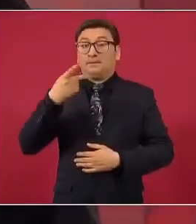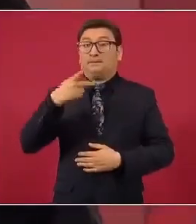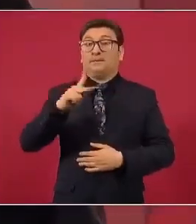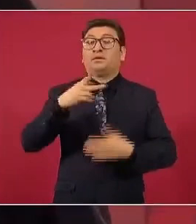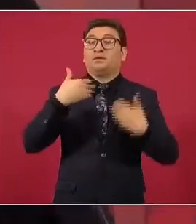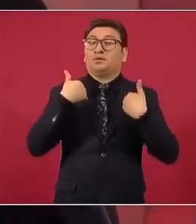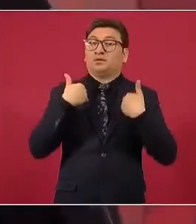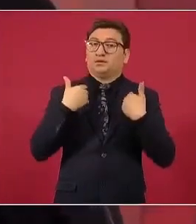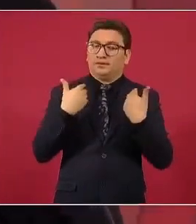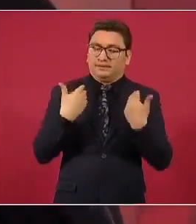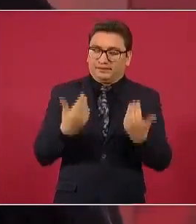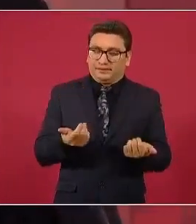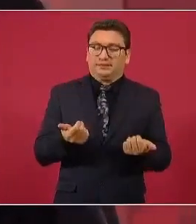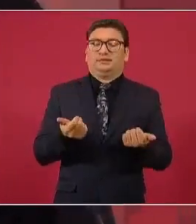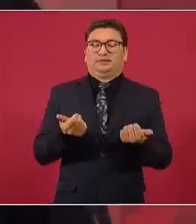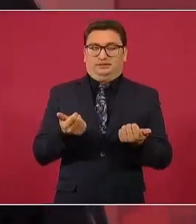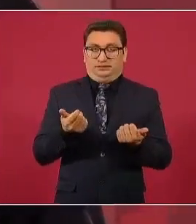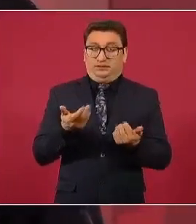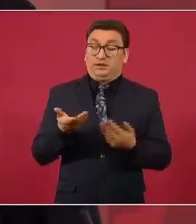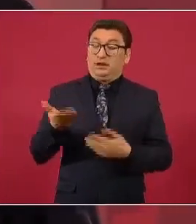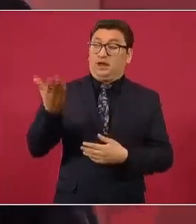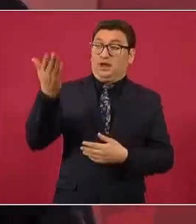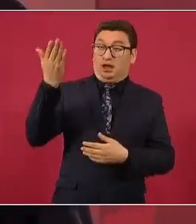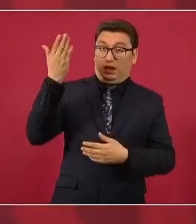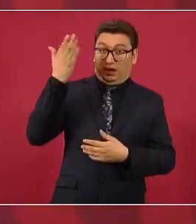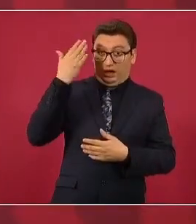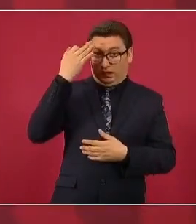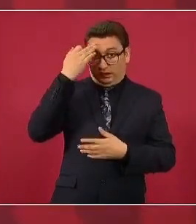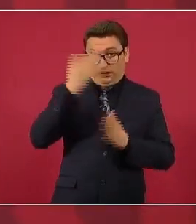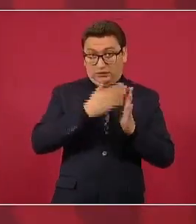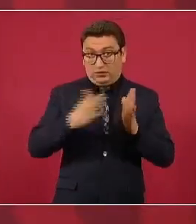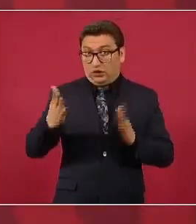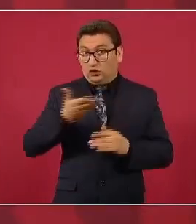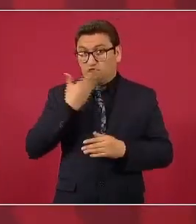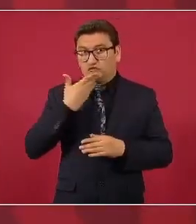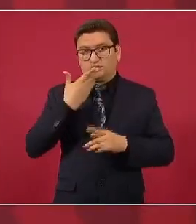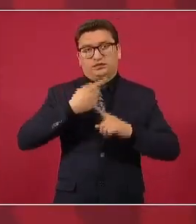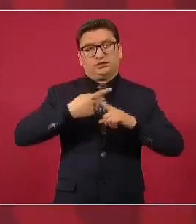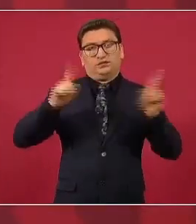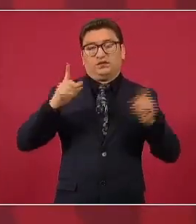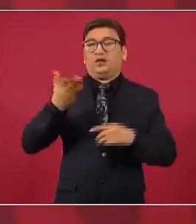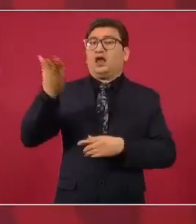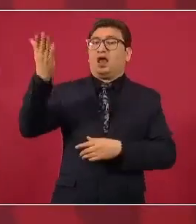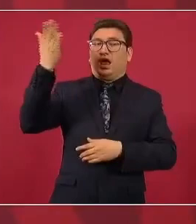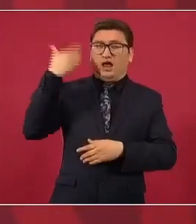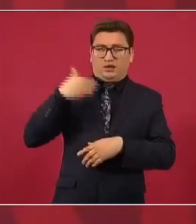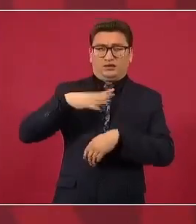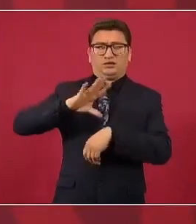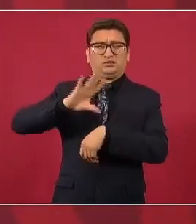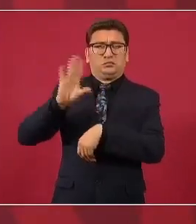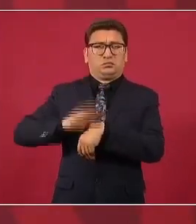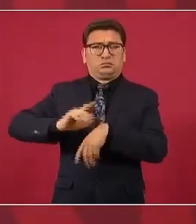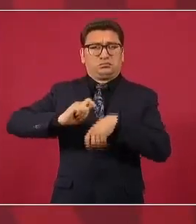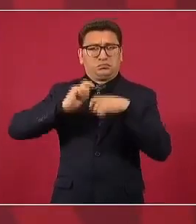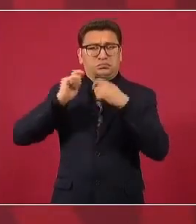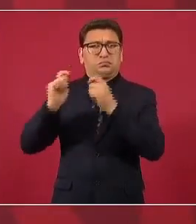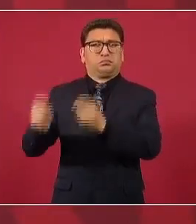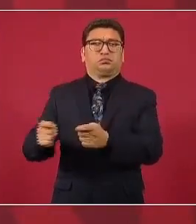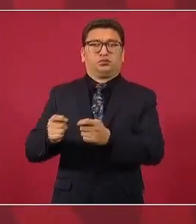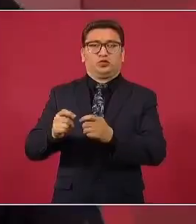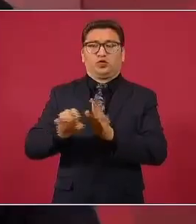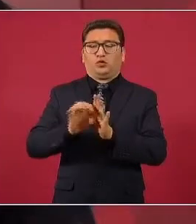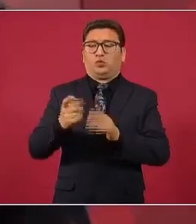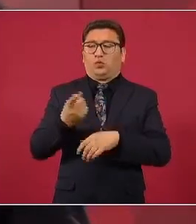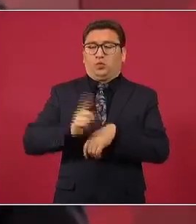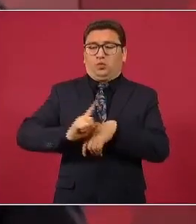entienda que ya no es el tiempo de antes, cuando les dieron los permisos un día antes